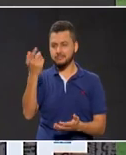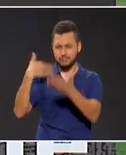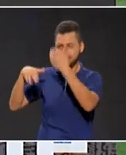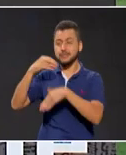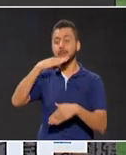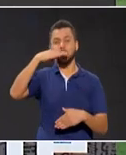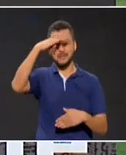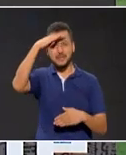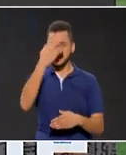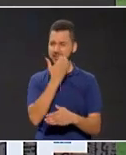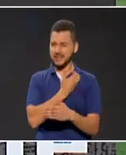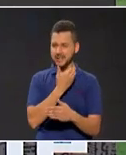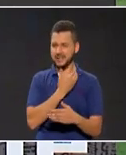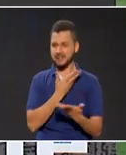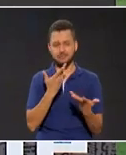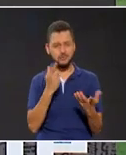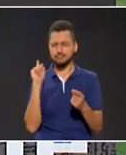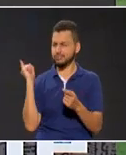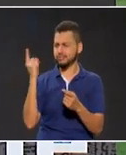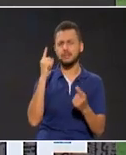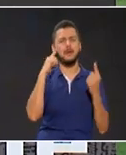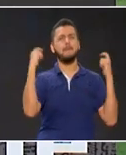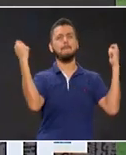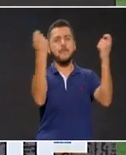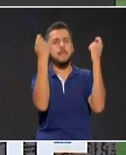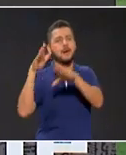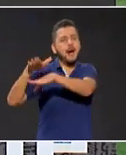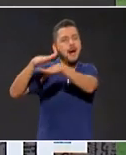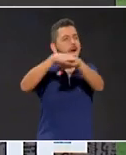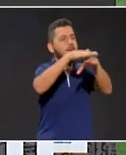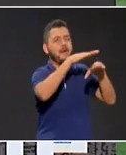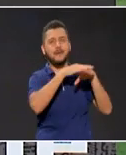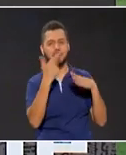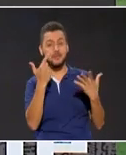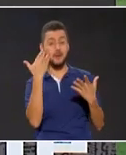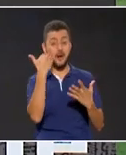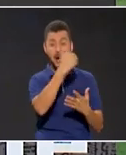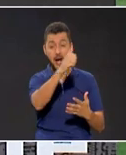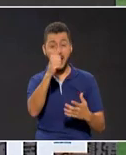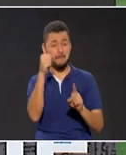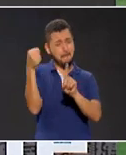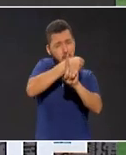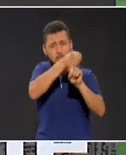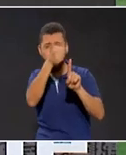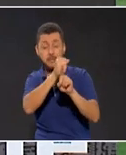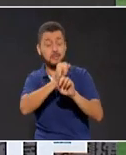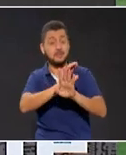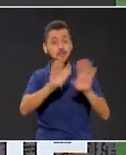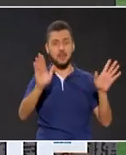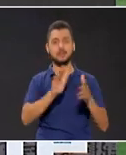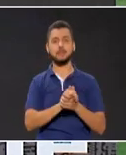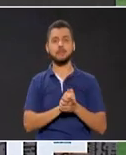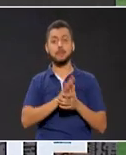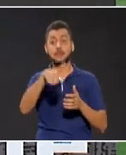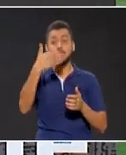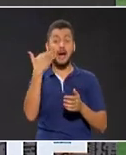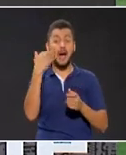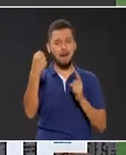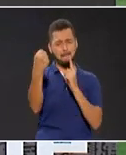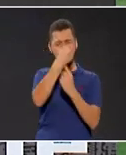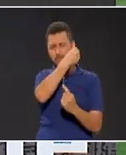muchas campañas para tener protegidas a las mujeres, para que denuncien maltrato y luego de las denuncias ellas mismas quitan la denuncia y